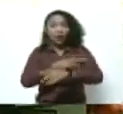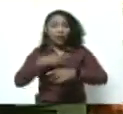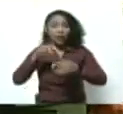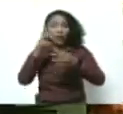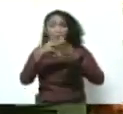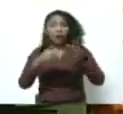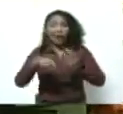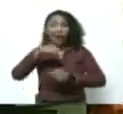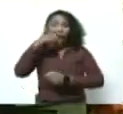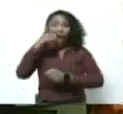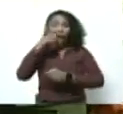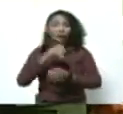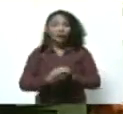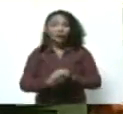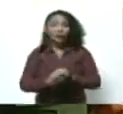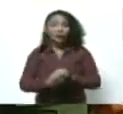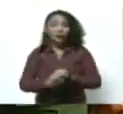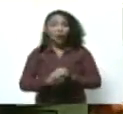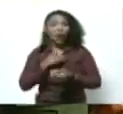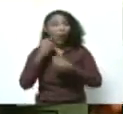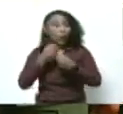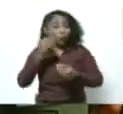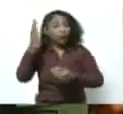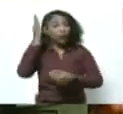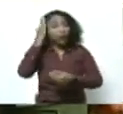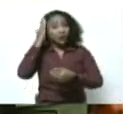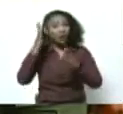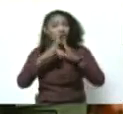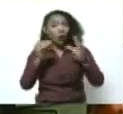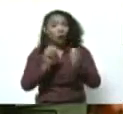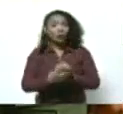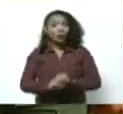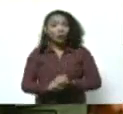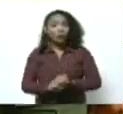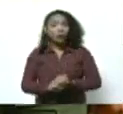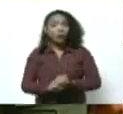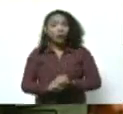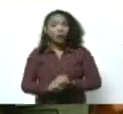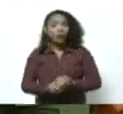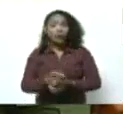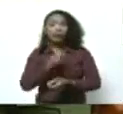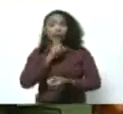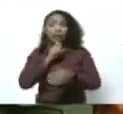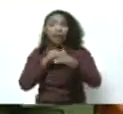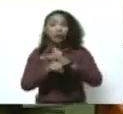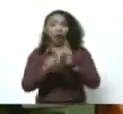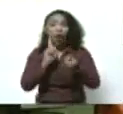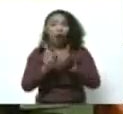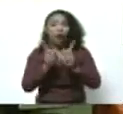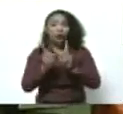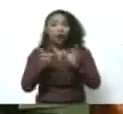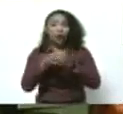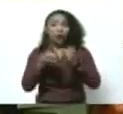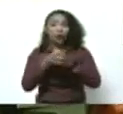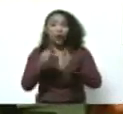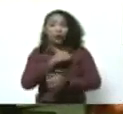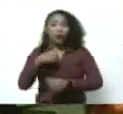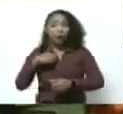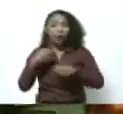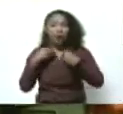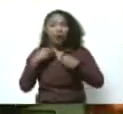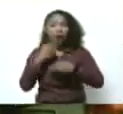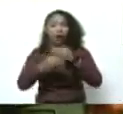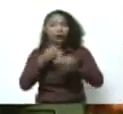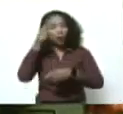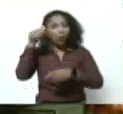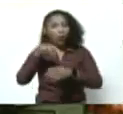odontológico, que como es bien sabido por todo, es de difícil acceso a veces en el sector privado para